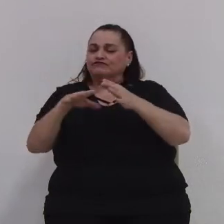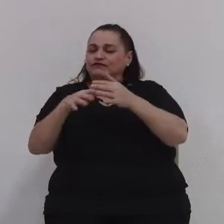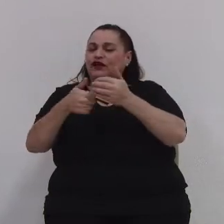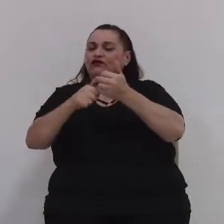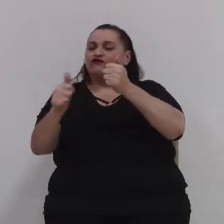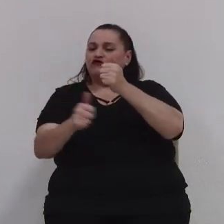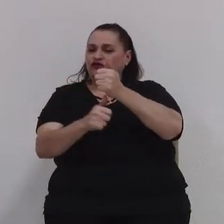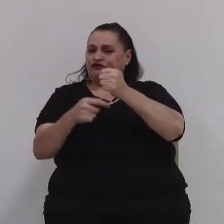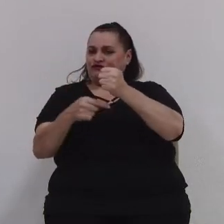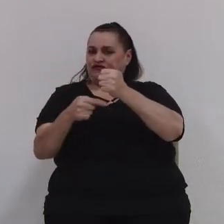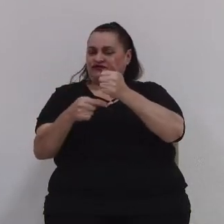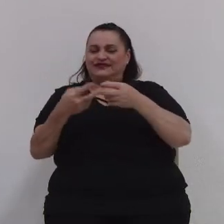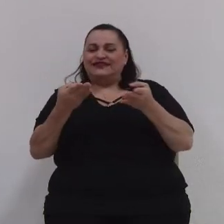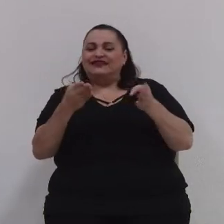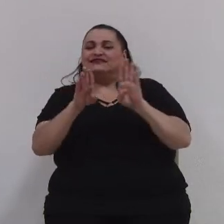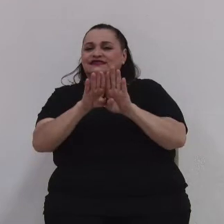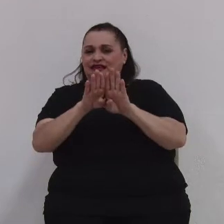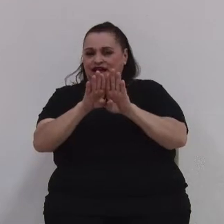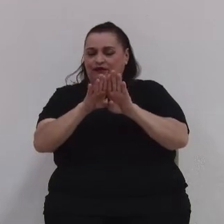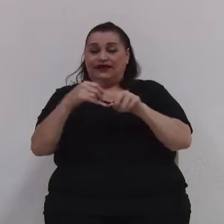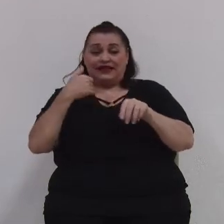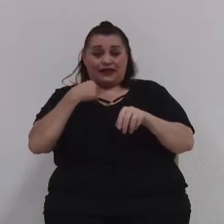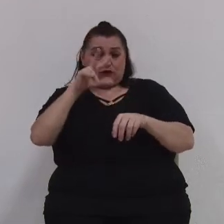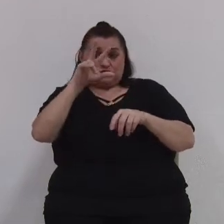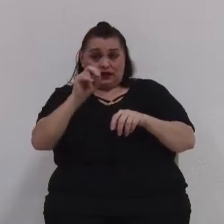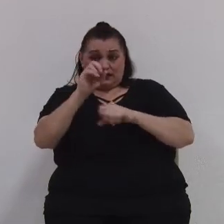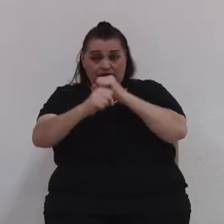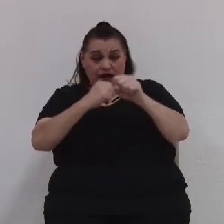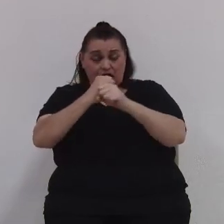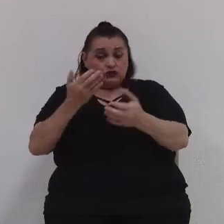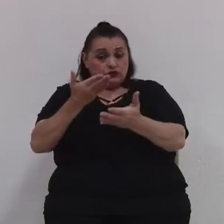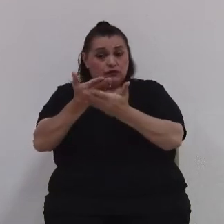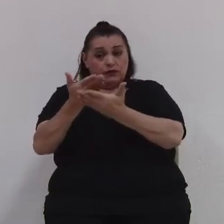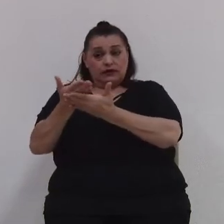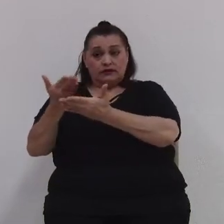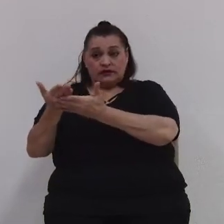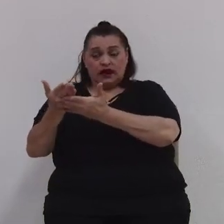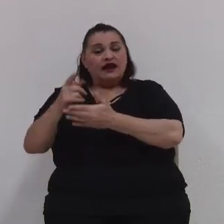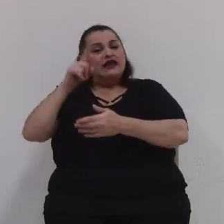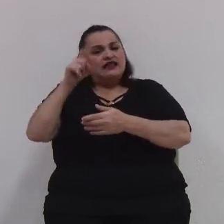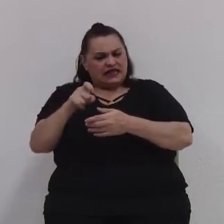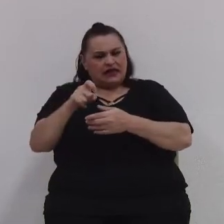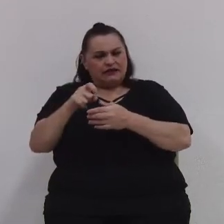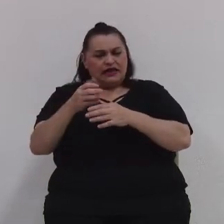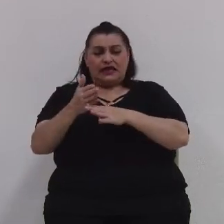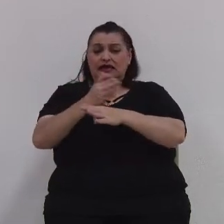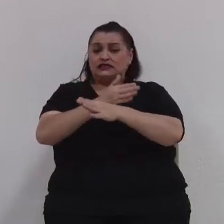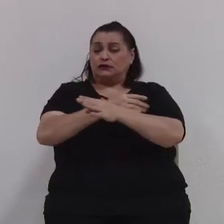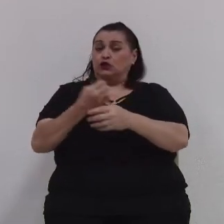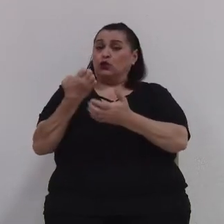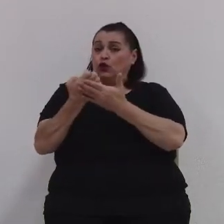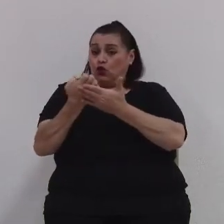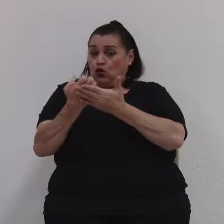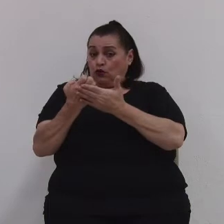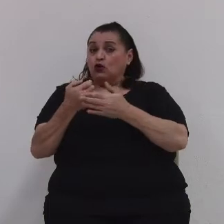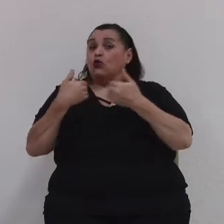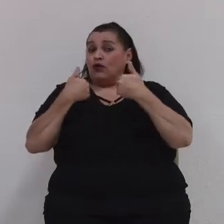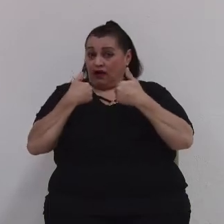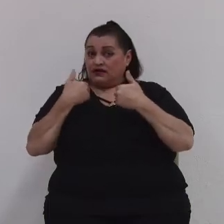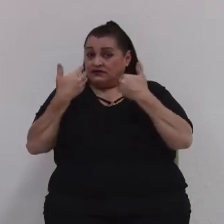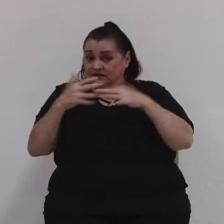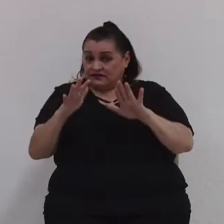la variable de cierre. Tenemos 30 años de estar planteando de que tiene que haber crecimiento económico y que cuando haya crecimiento